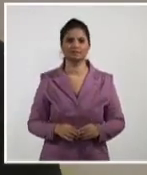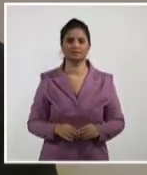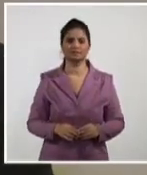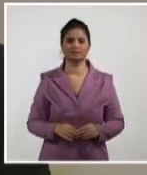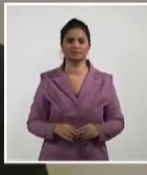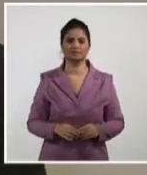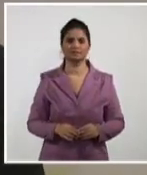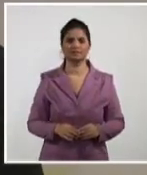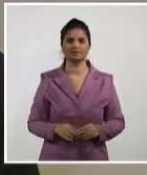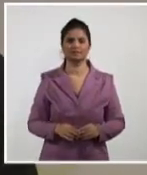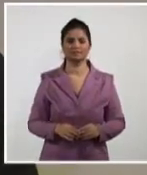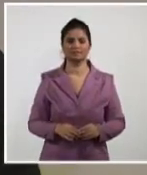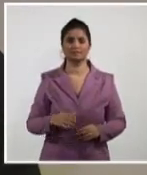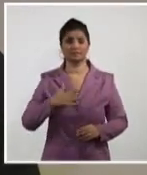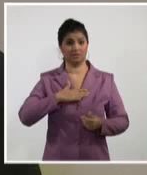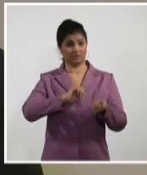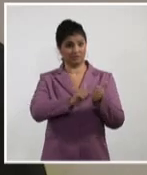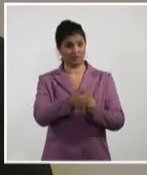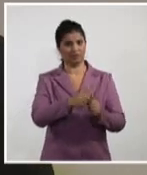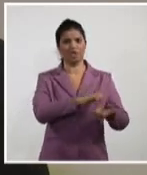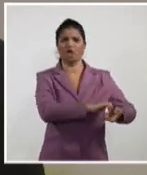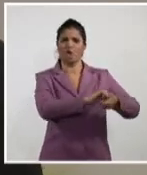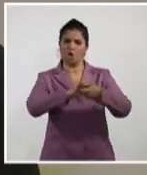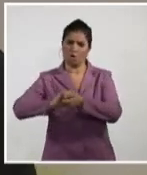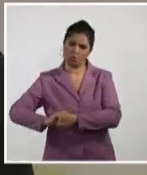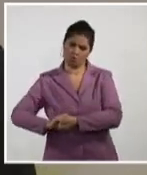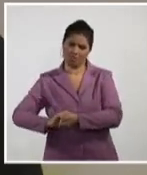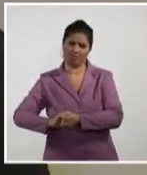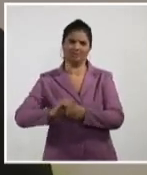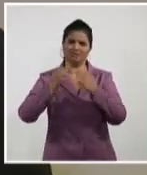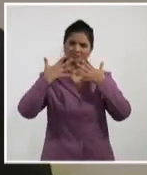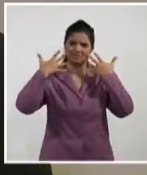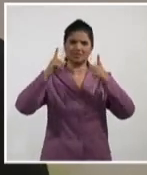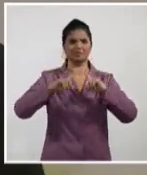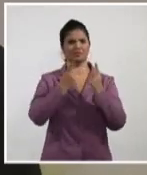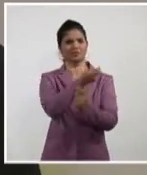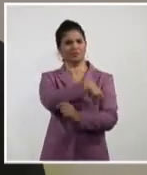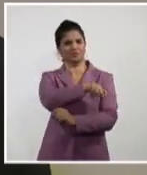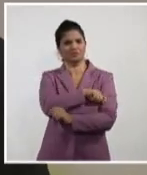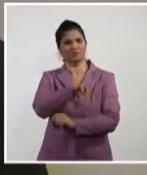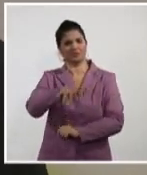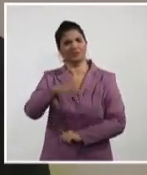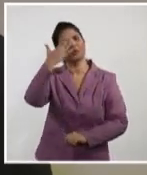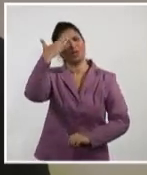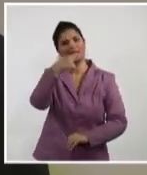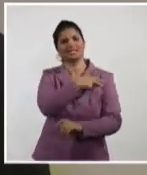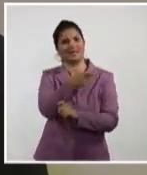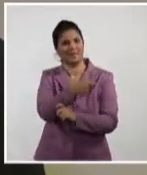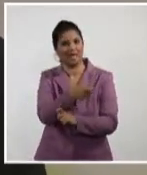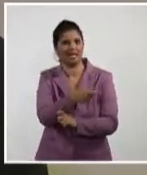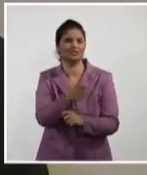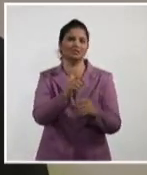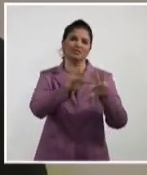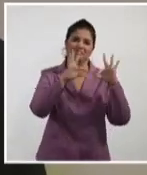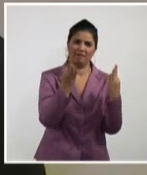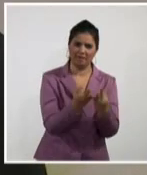lucha. Creo que para mí es un orgullo, no solamente para todo el pueblo en Pinar del Río en general, mis maestros que me vieron